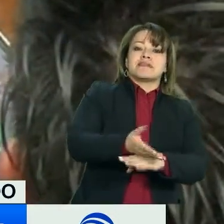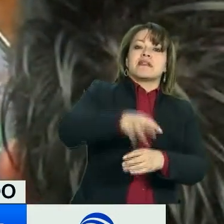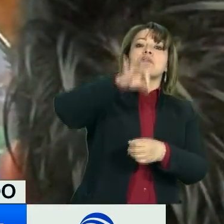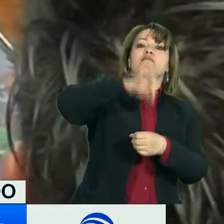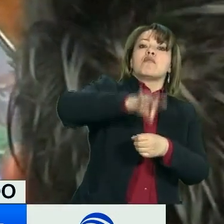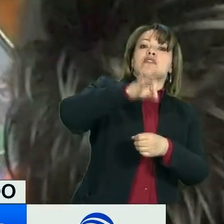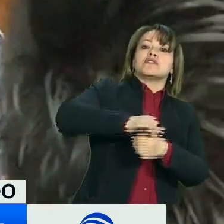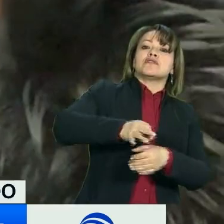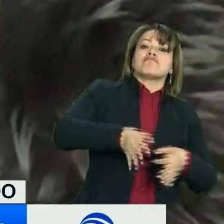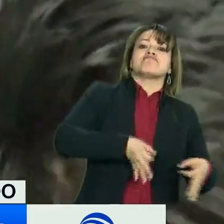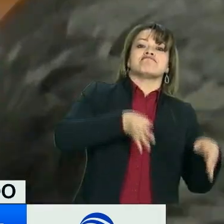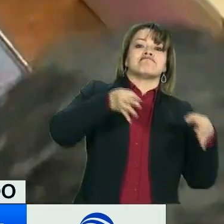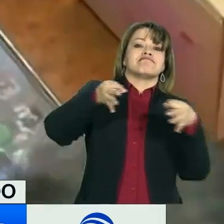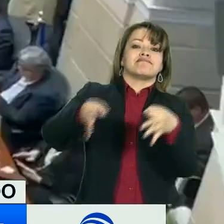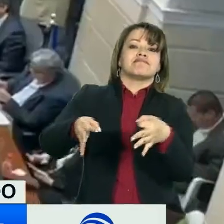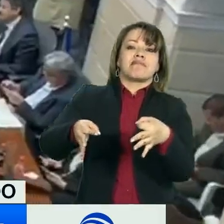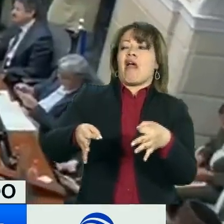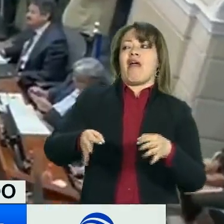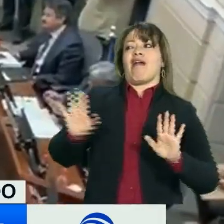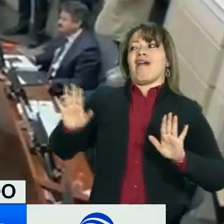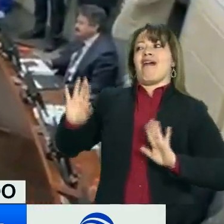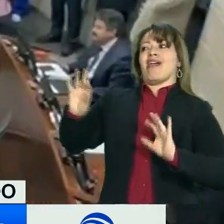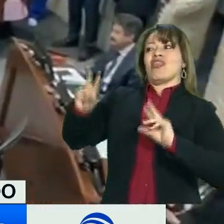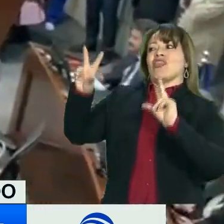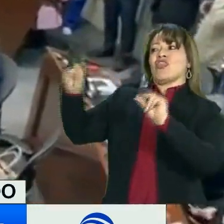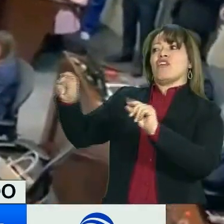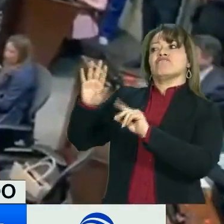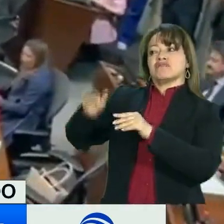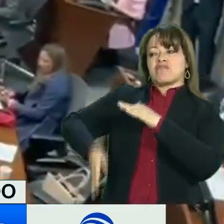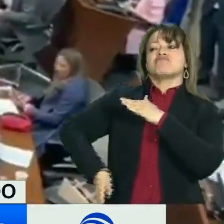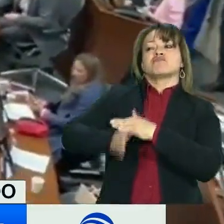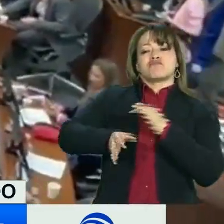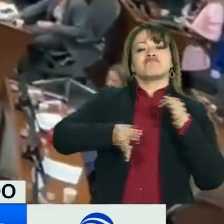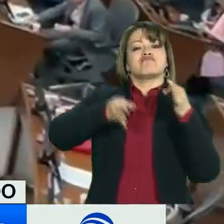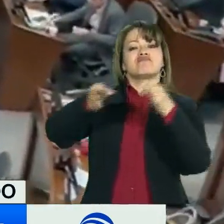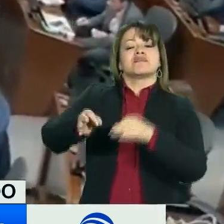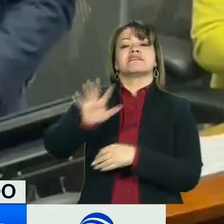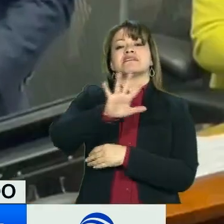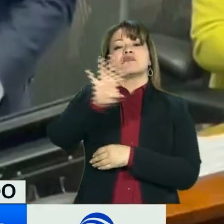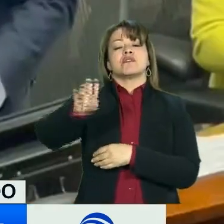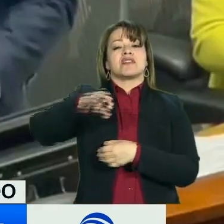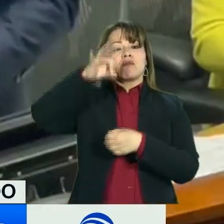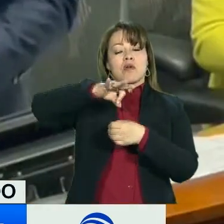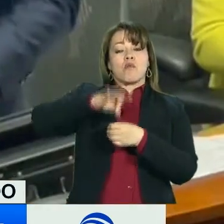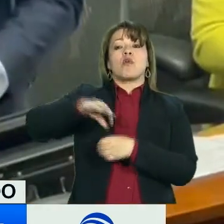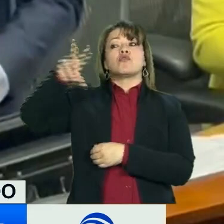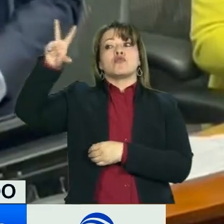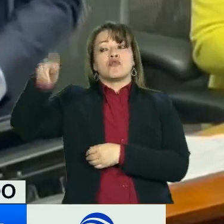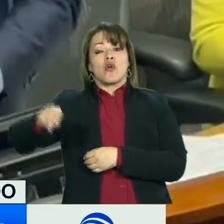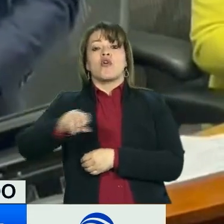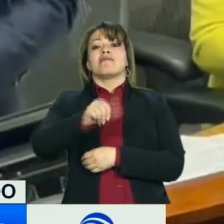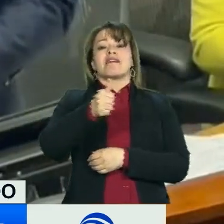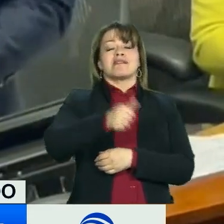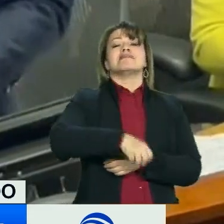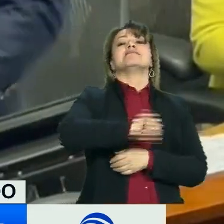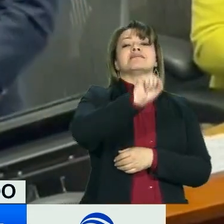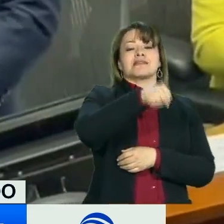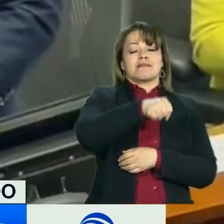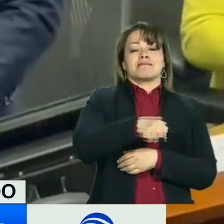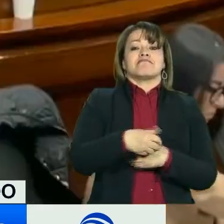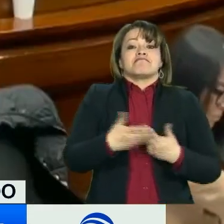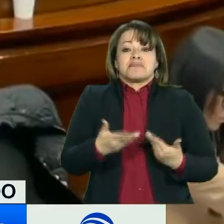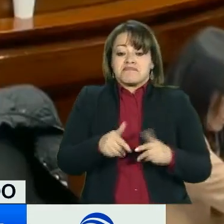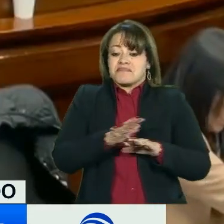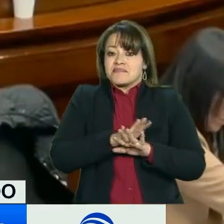fuera aplazada. Proposición que fue negada por la plenaria con 59 votos por el no y 10 por el sí. Así